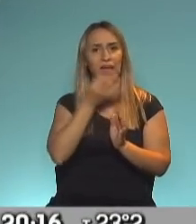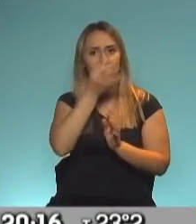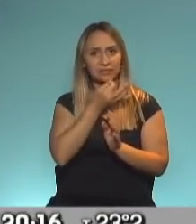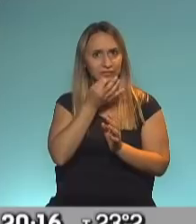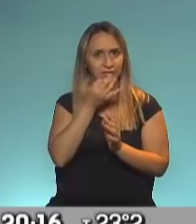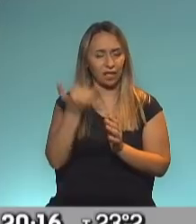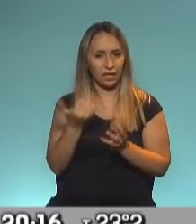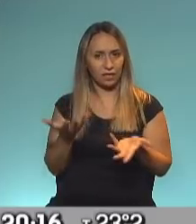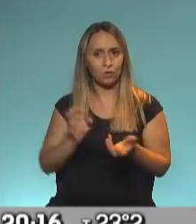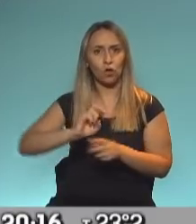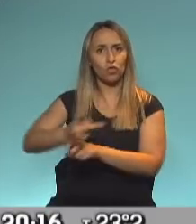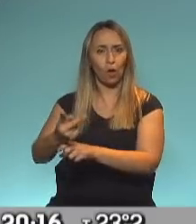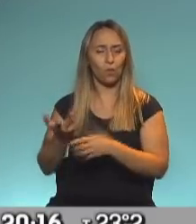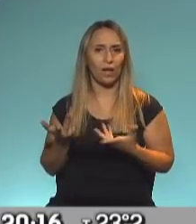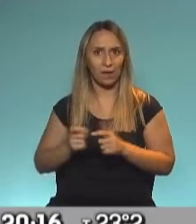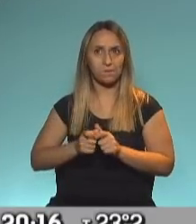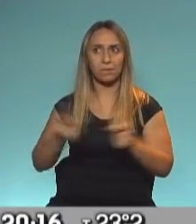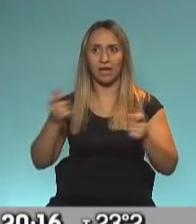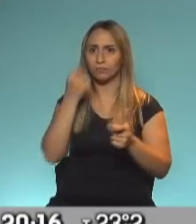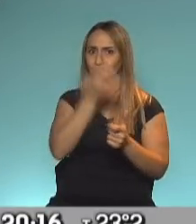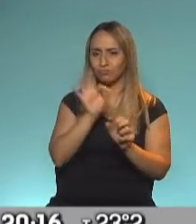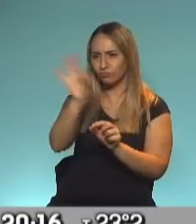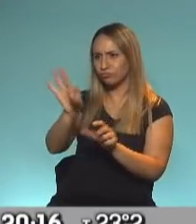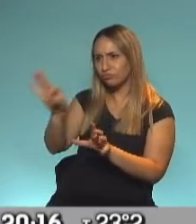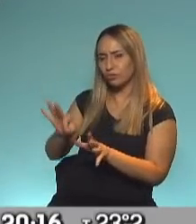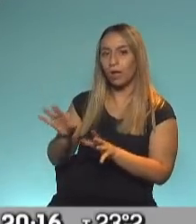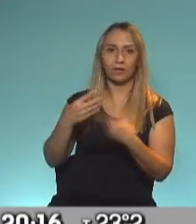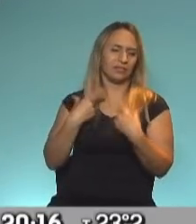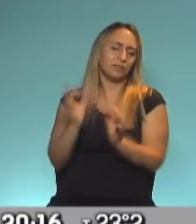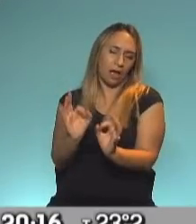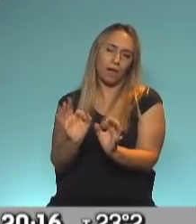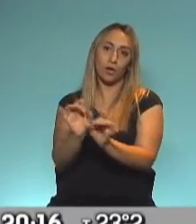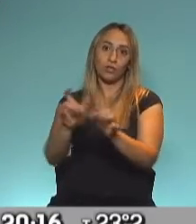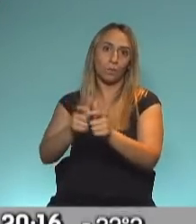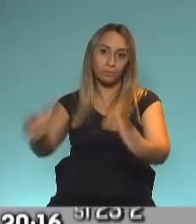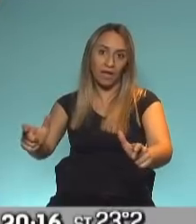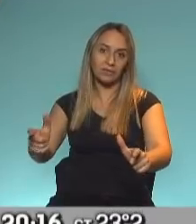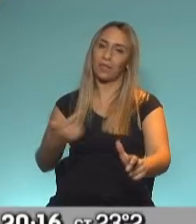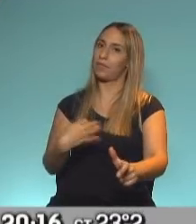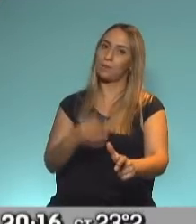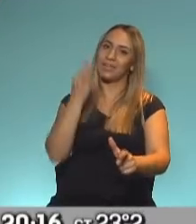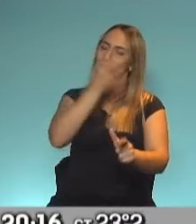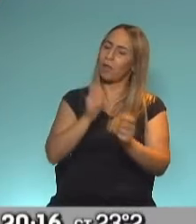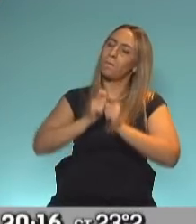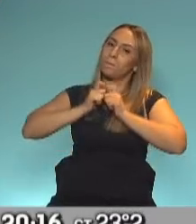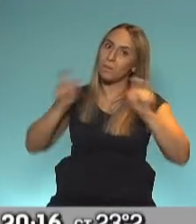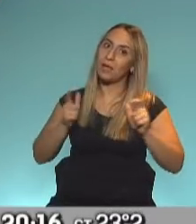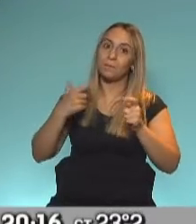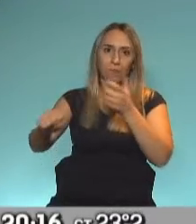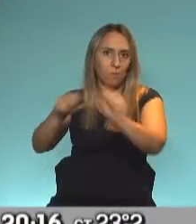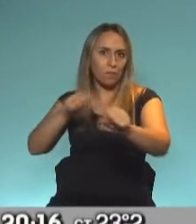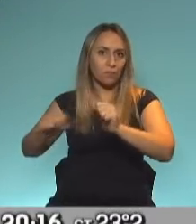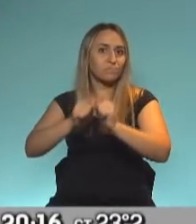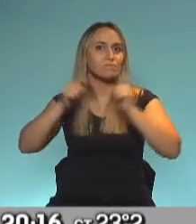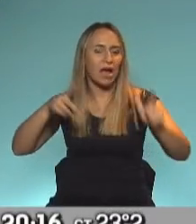El tema es, hay un doble de testeos porque saben que hay una propagación mayor y entonces tienen que testear más para detectar más, o